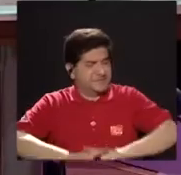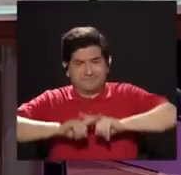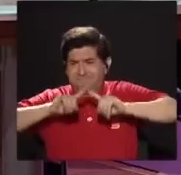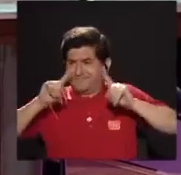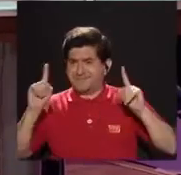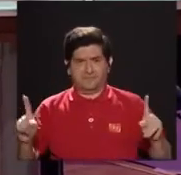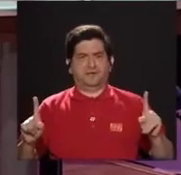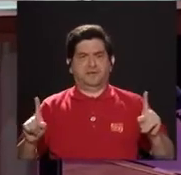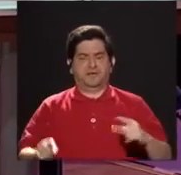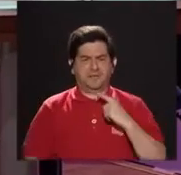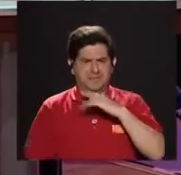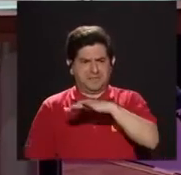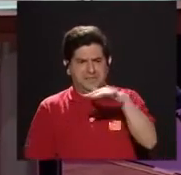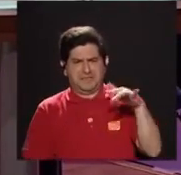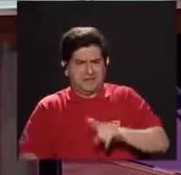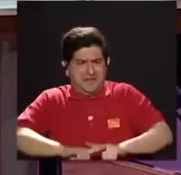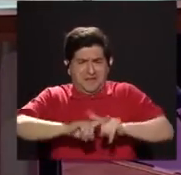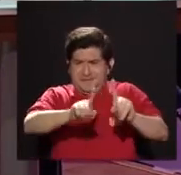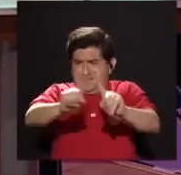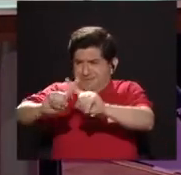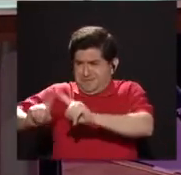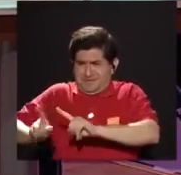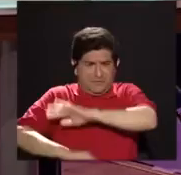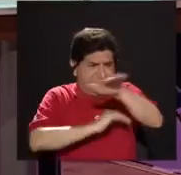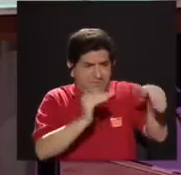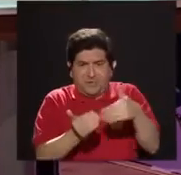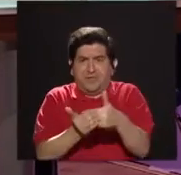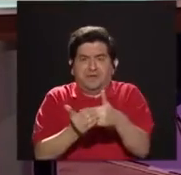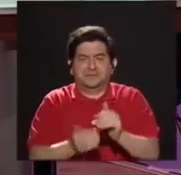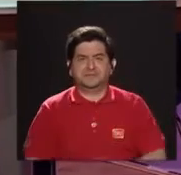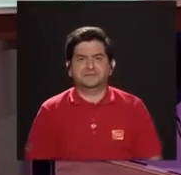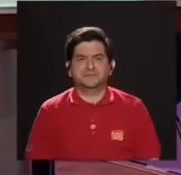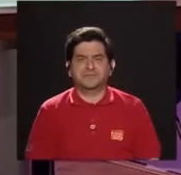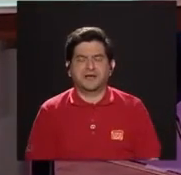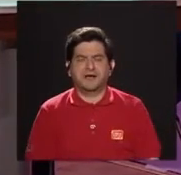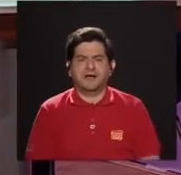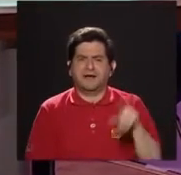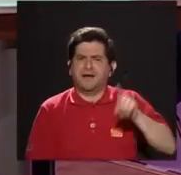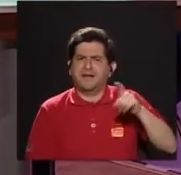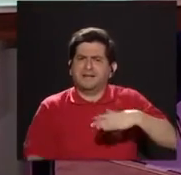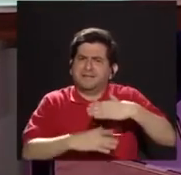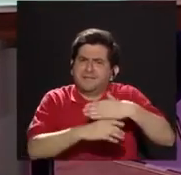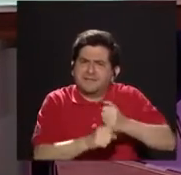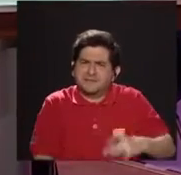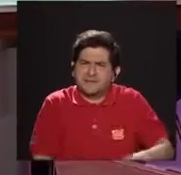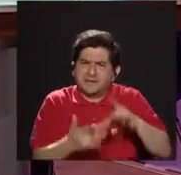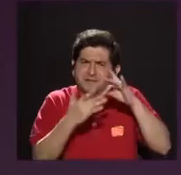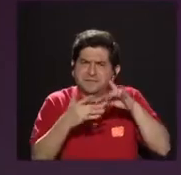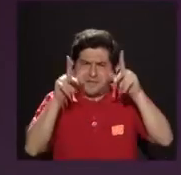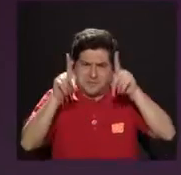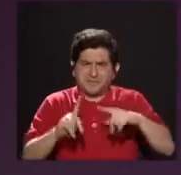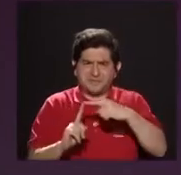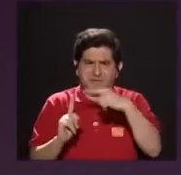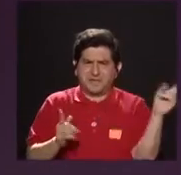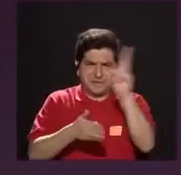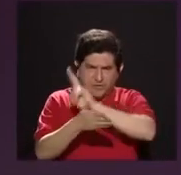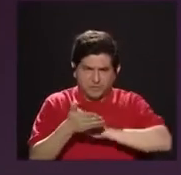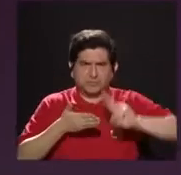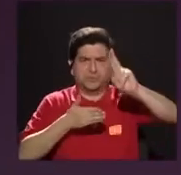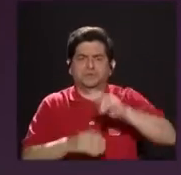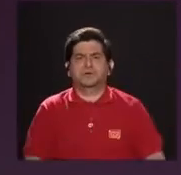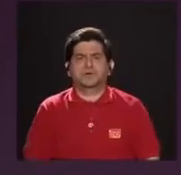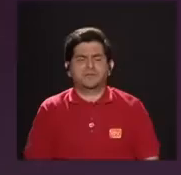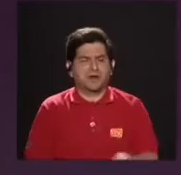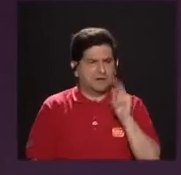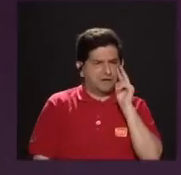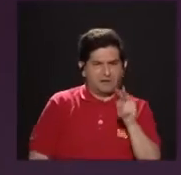diferentes, con realidades tan distintas, lo que tenemos que hacer, sobre todo las que desde la academia